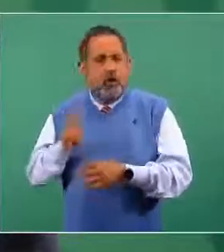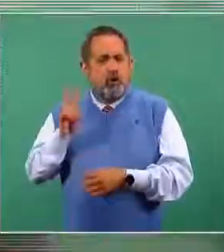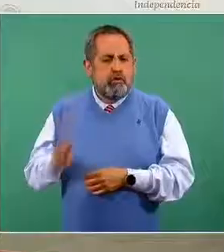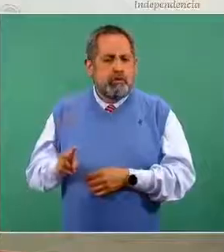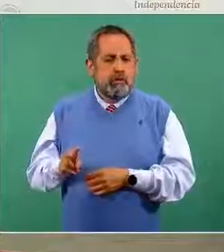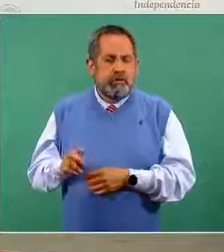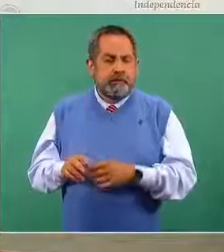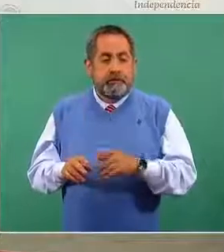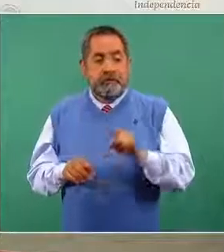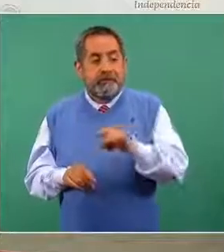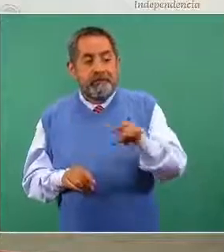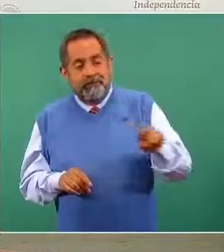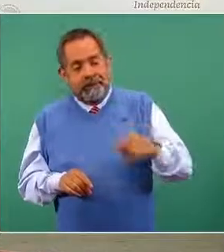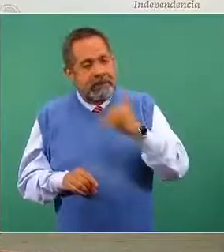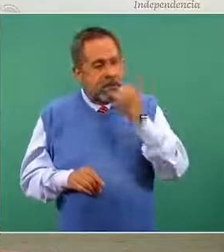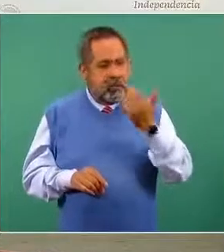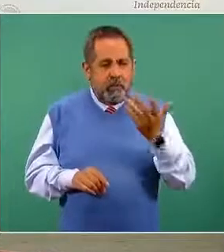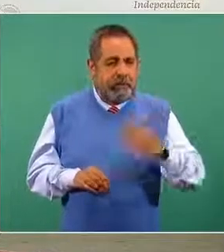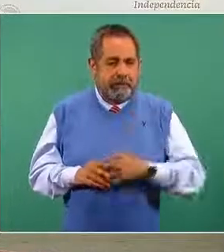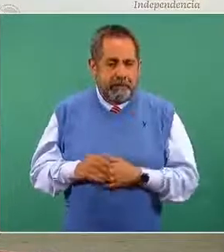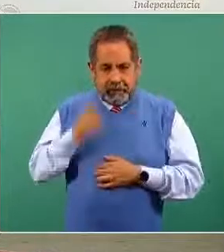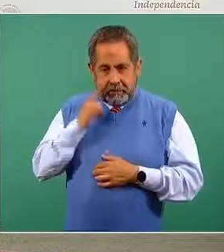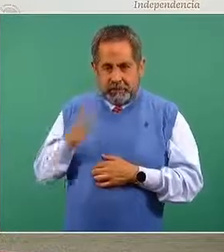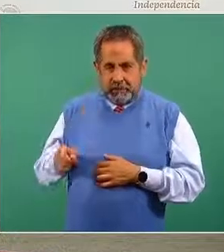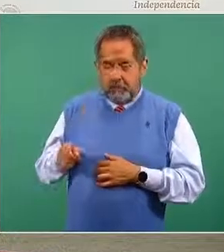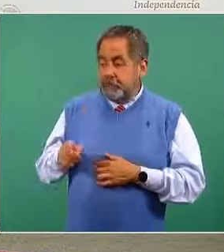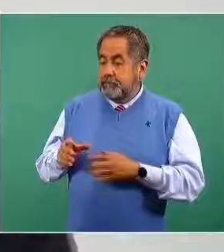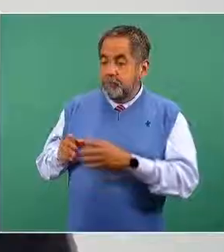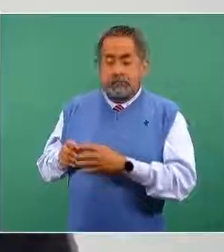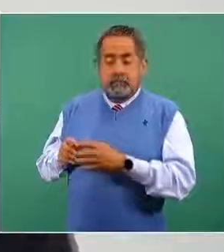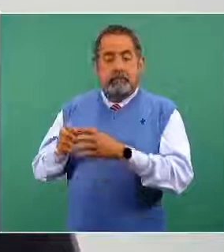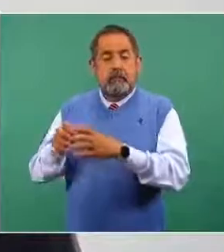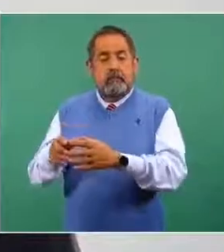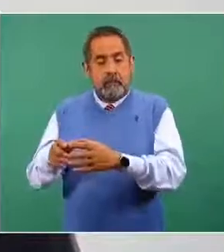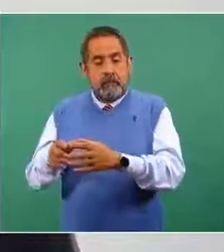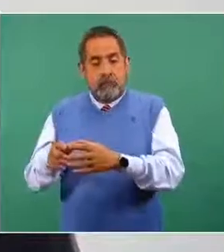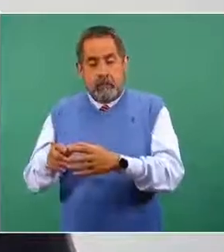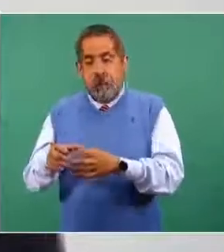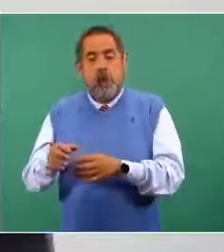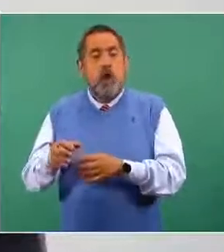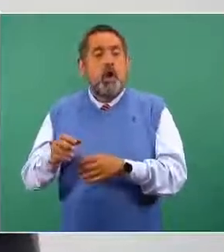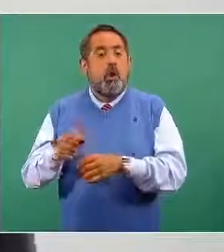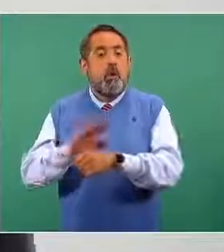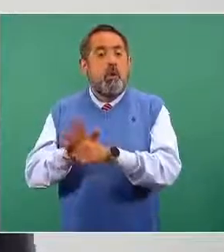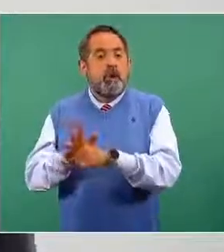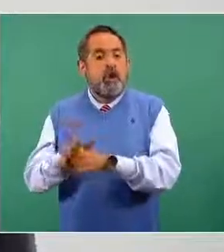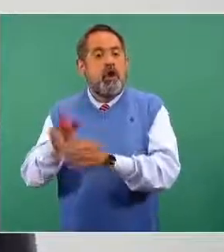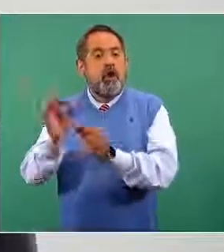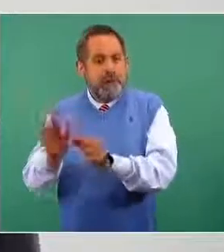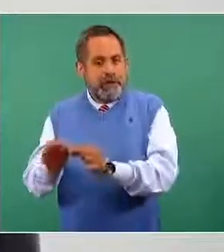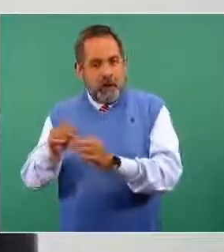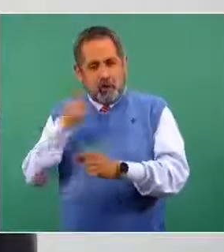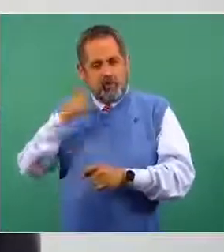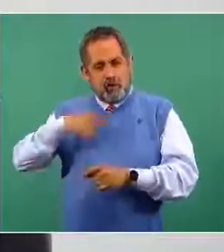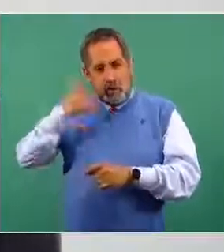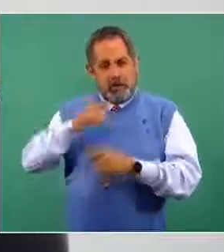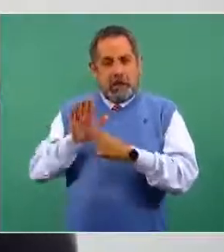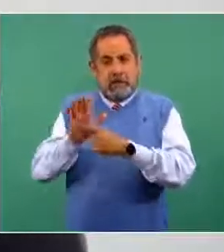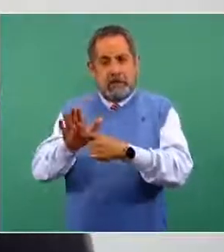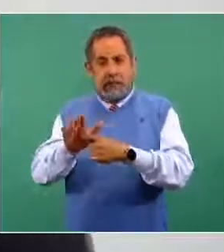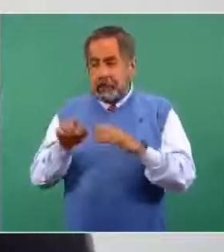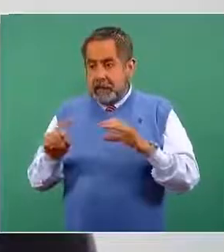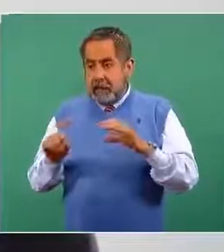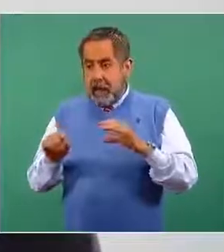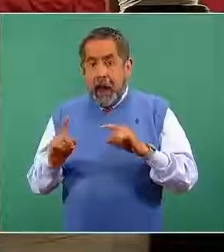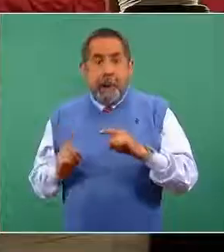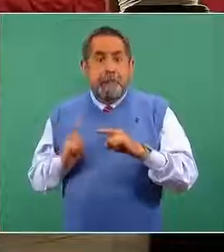otro error más, en donde entonces toman estos números de casos que ya están confirmados, que presentamos aquí en las noches, y lo